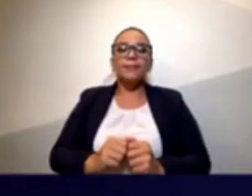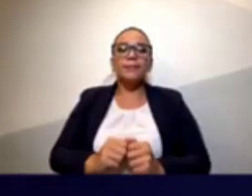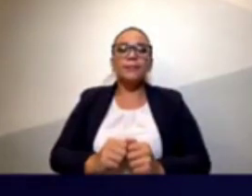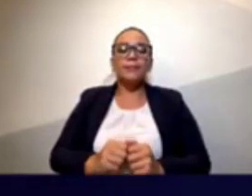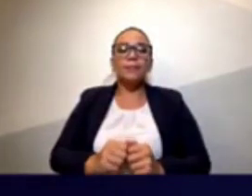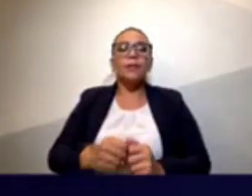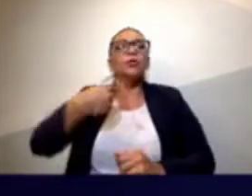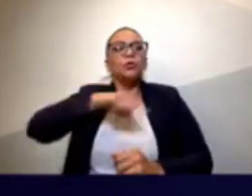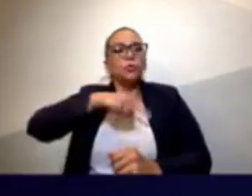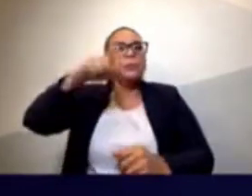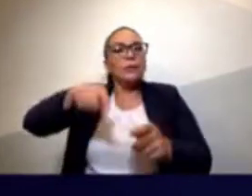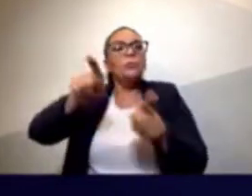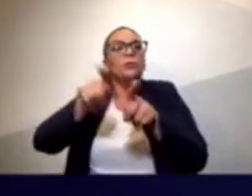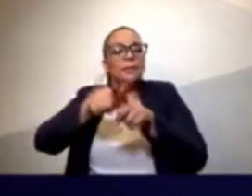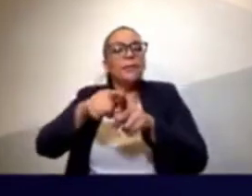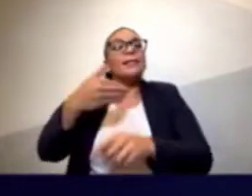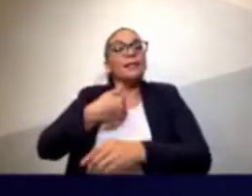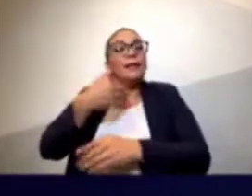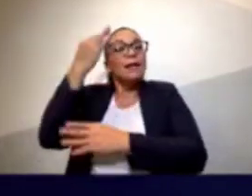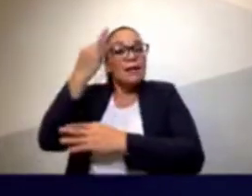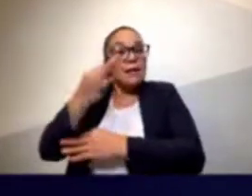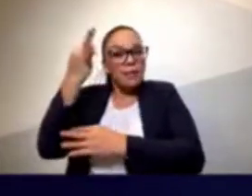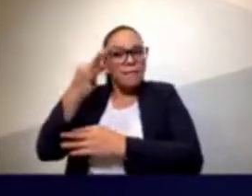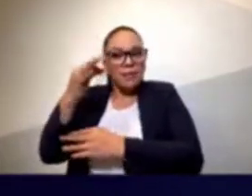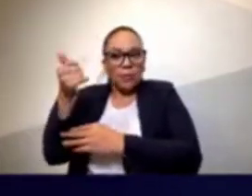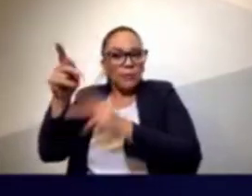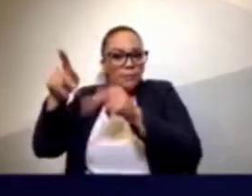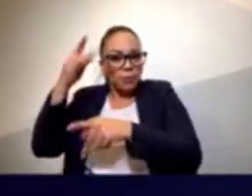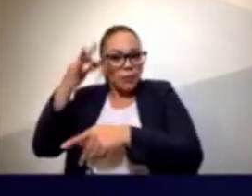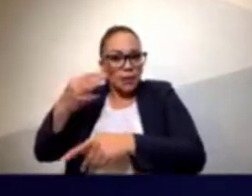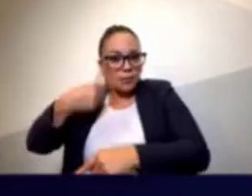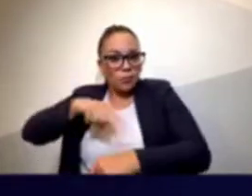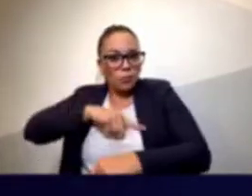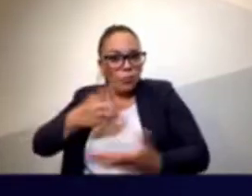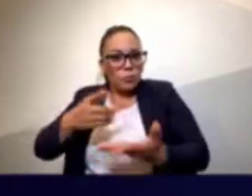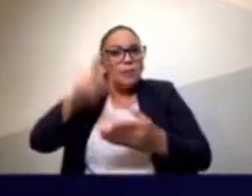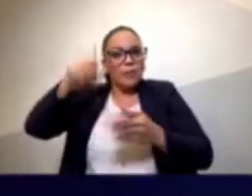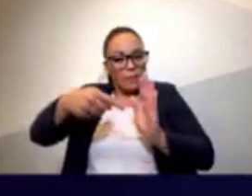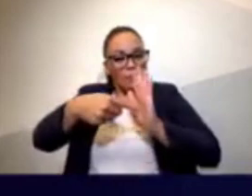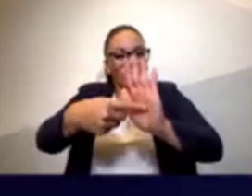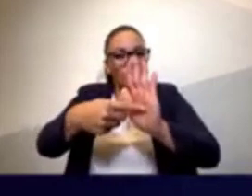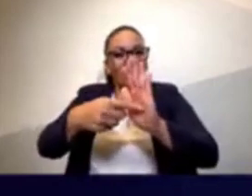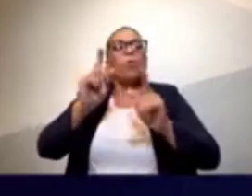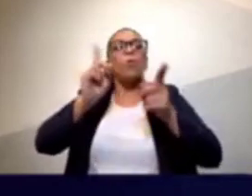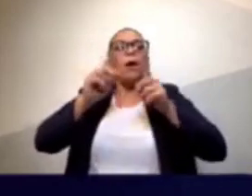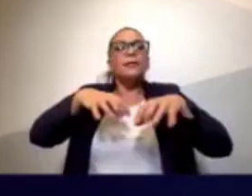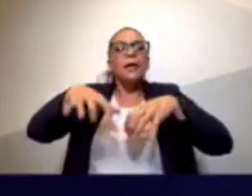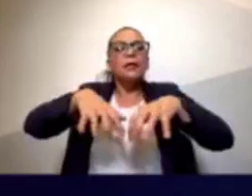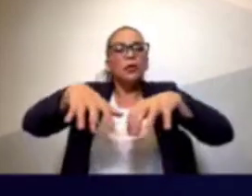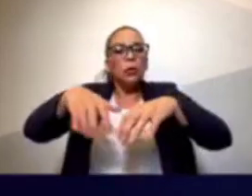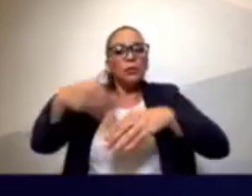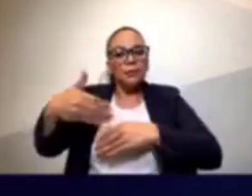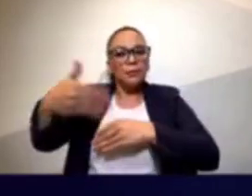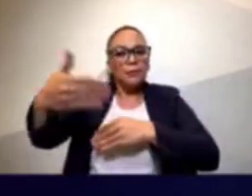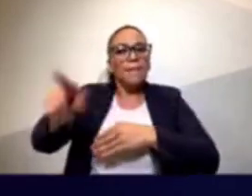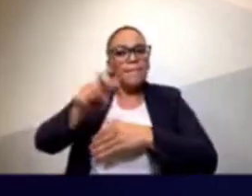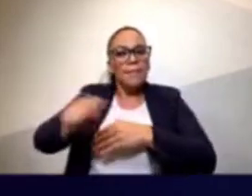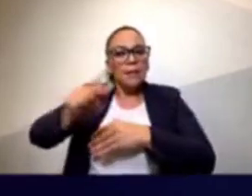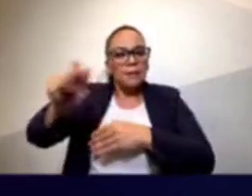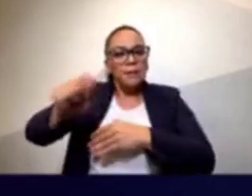necesitamos tener credibilidad y por eso tenemos hoy que presentar las acciones que vamos a seguir en los próximos meses y